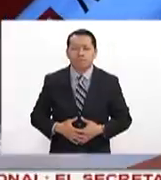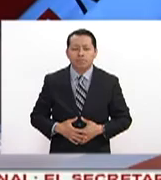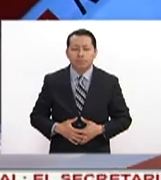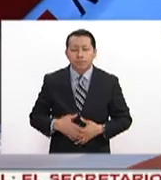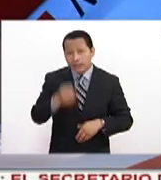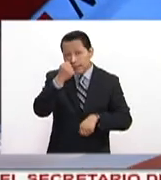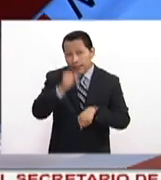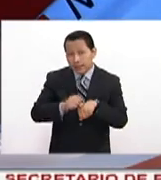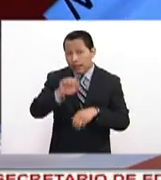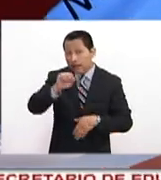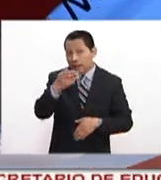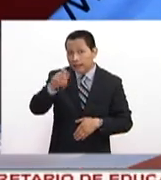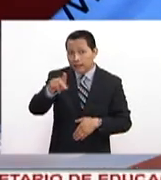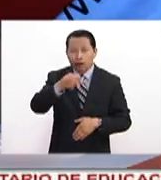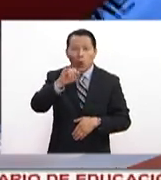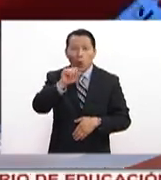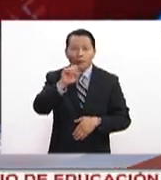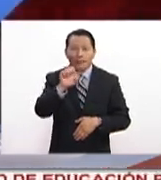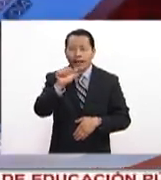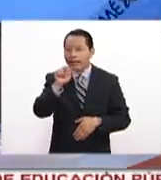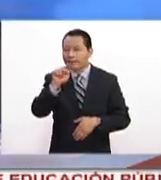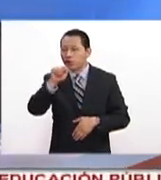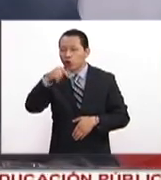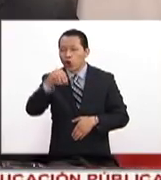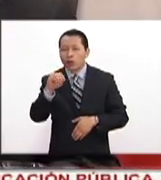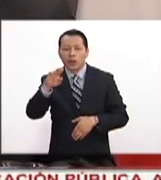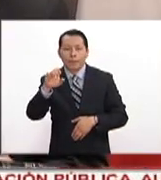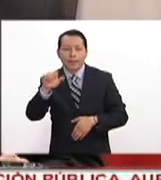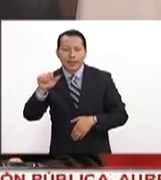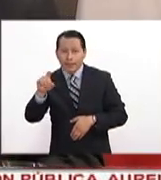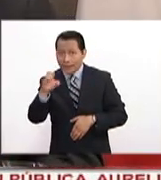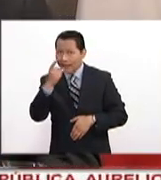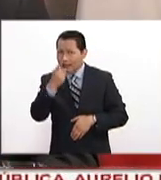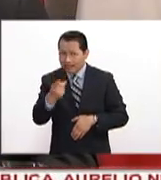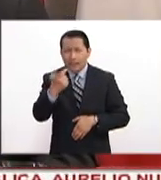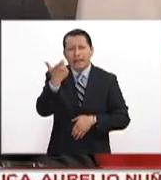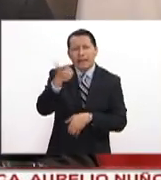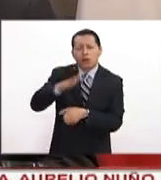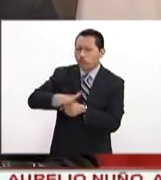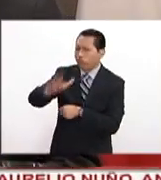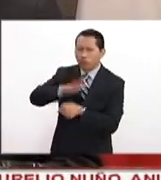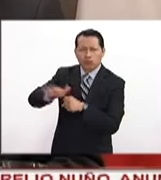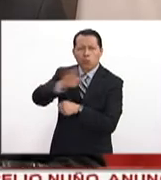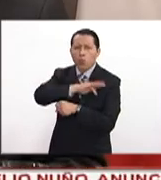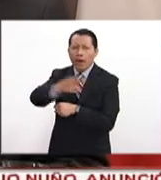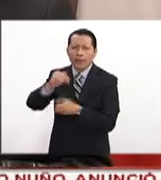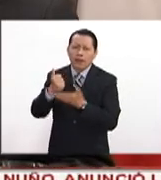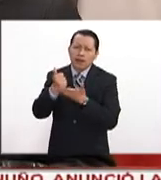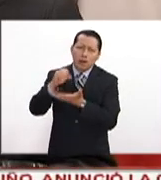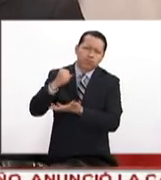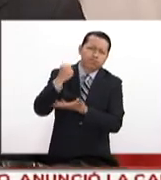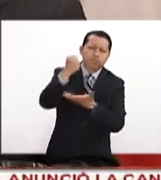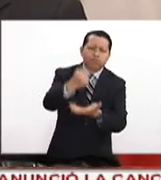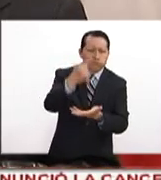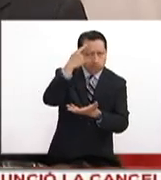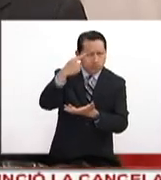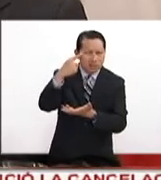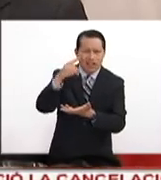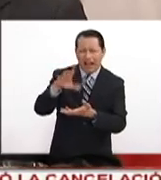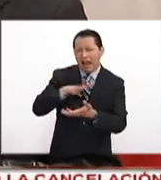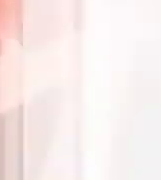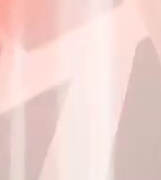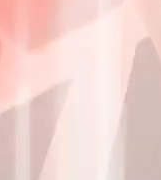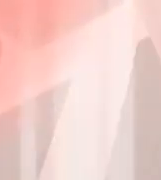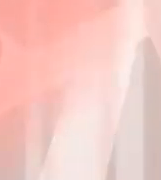El secretario de Hacienda, José Antonio Meade, dijo que el gobierno federal cuenta con recursos para atender las afectaciones provocadas por el sismo del pasado